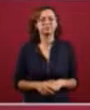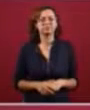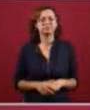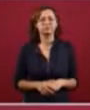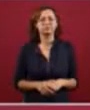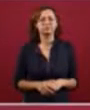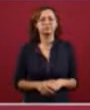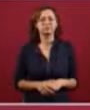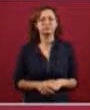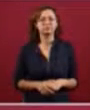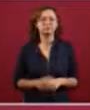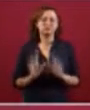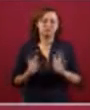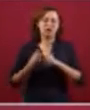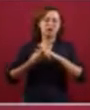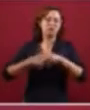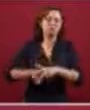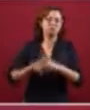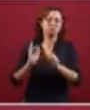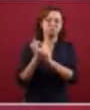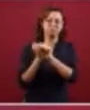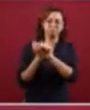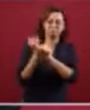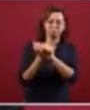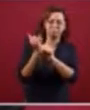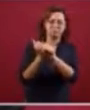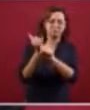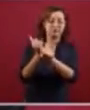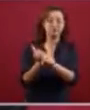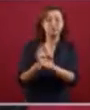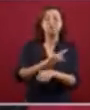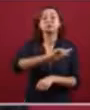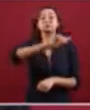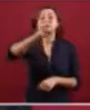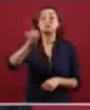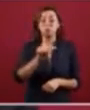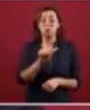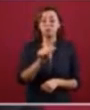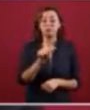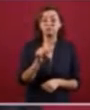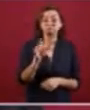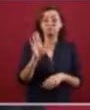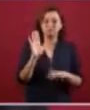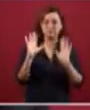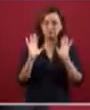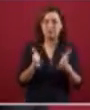están haciendo la investigación. Ya cuando sepamos más,